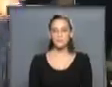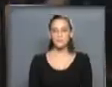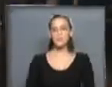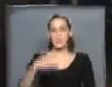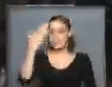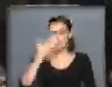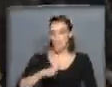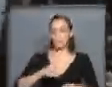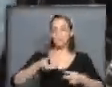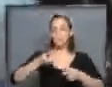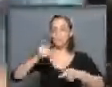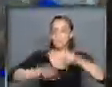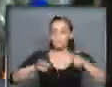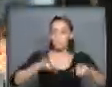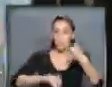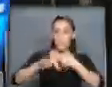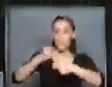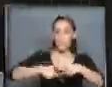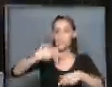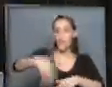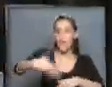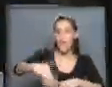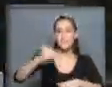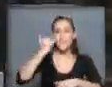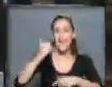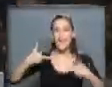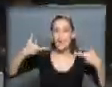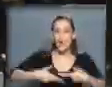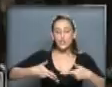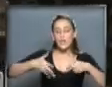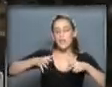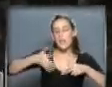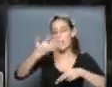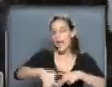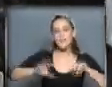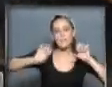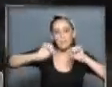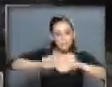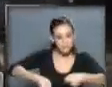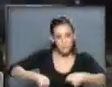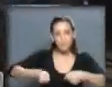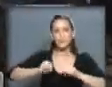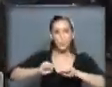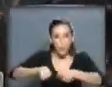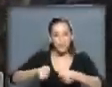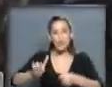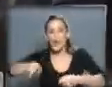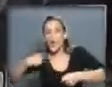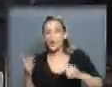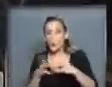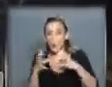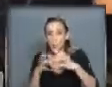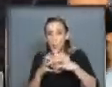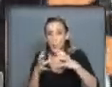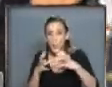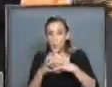Luego de que los vendedores de la Saladita levantaran el corte de calle en las inmediaciones de Retiro, puesteros de otra feria